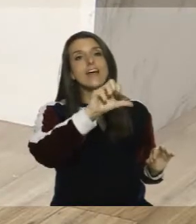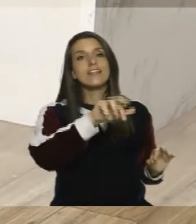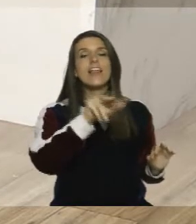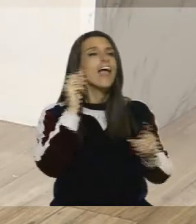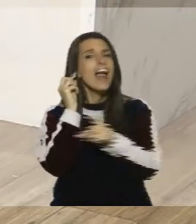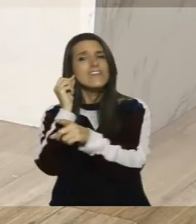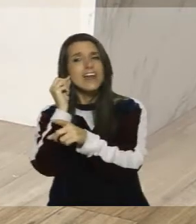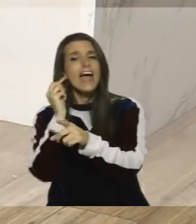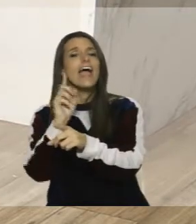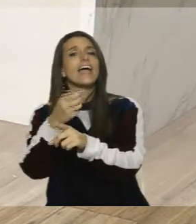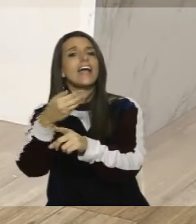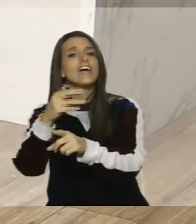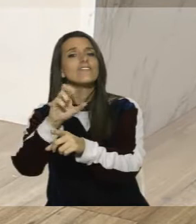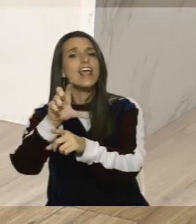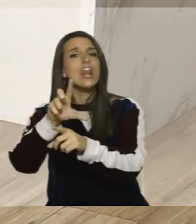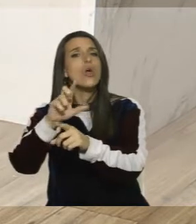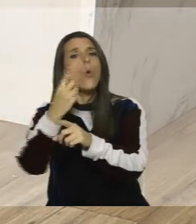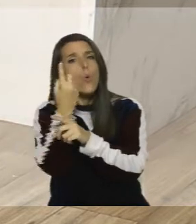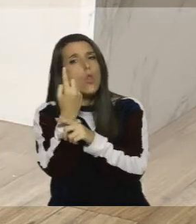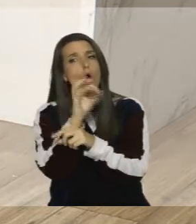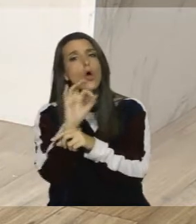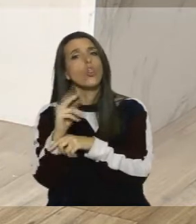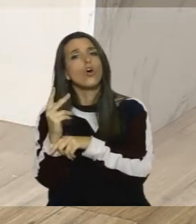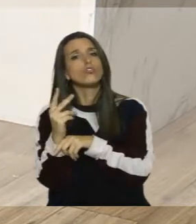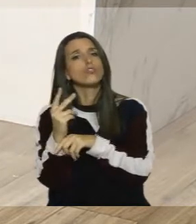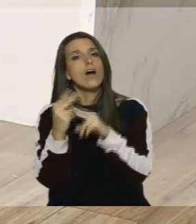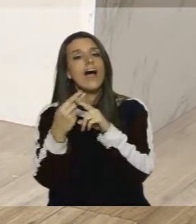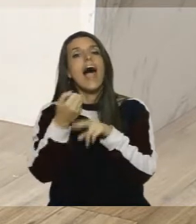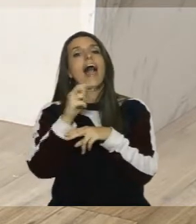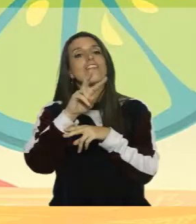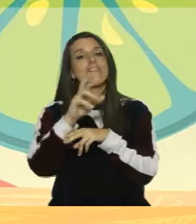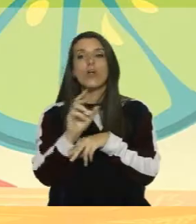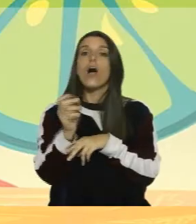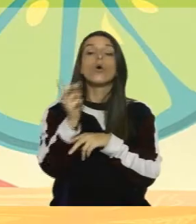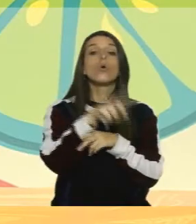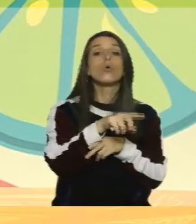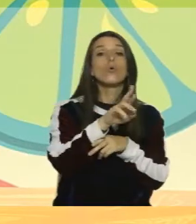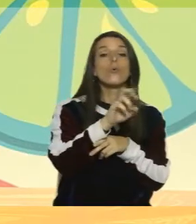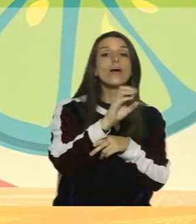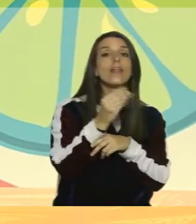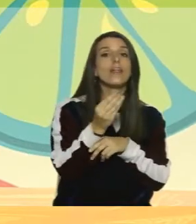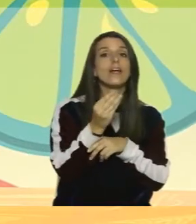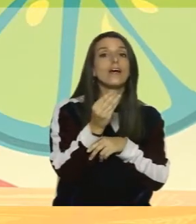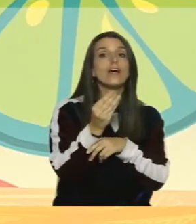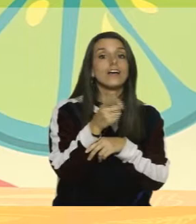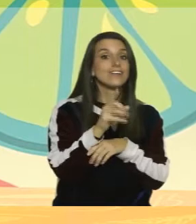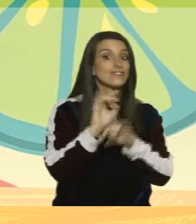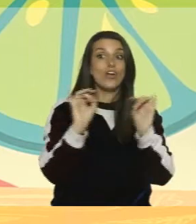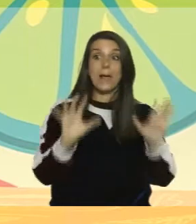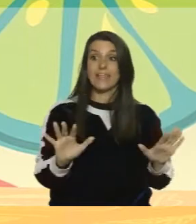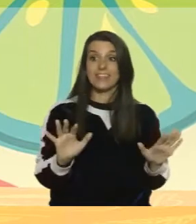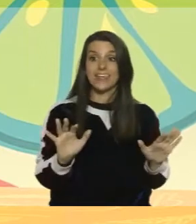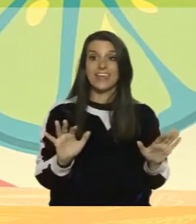es Gabriel. Gabriel, ¿tenés un nombre solo o dos? Álvaro Gabriel. Rubén. ¿Rubén solo?